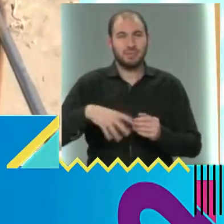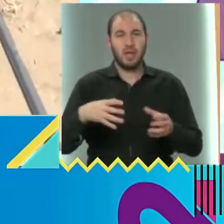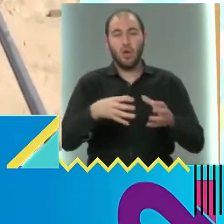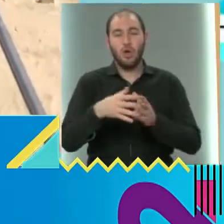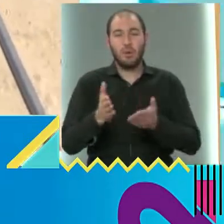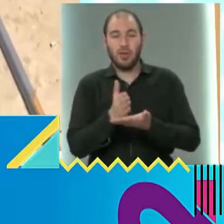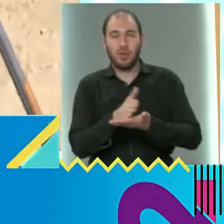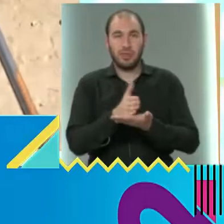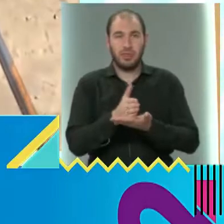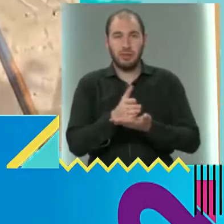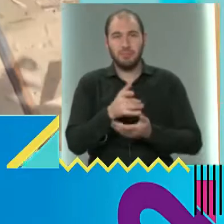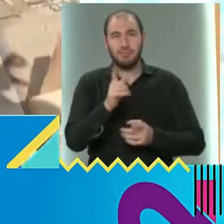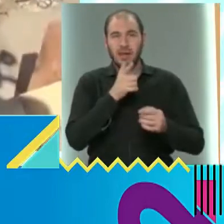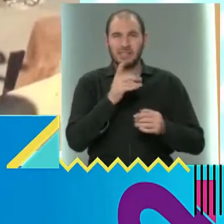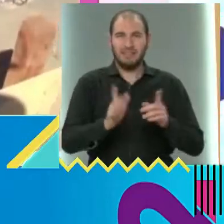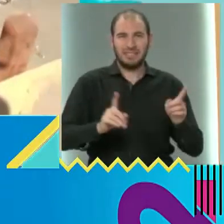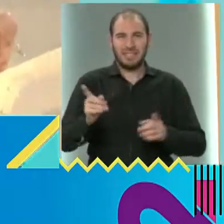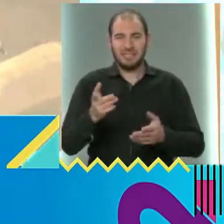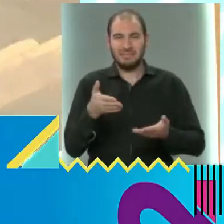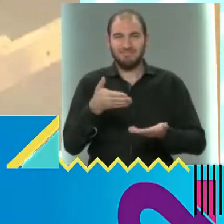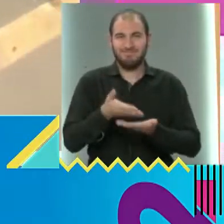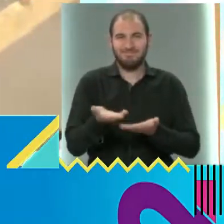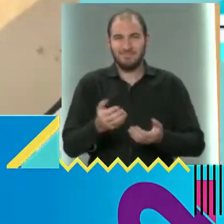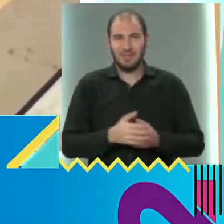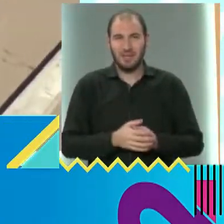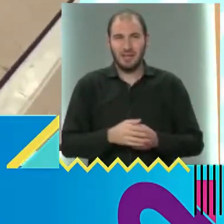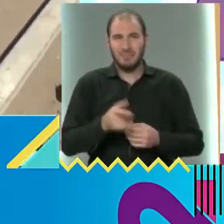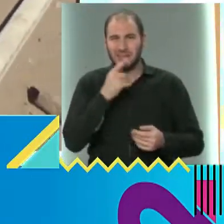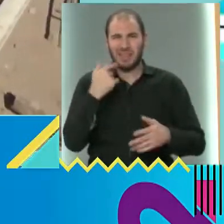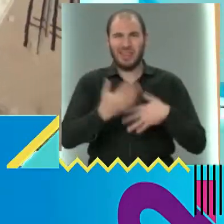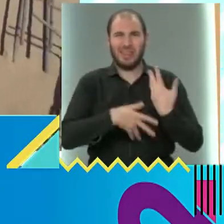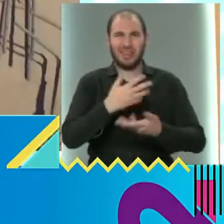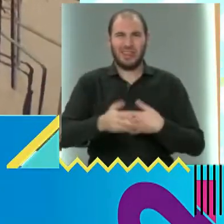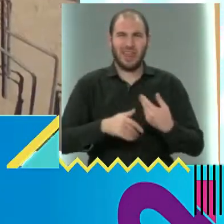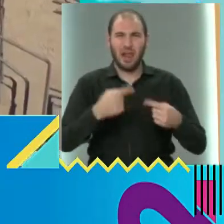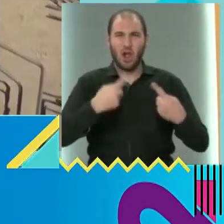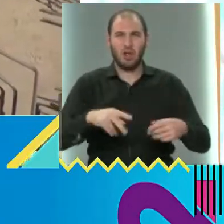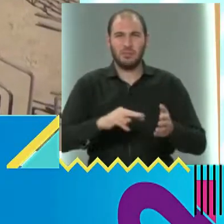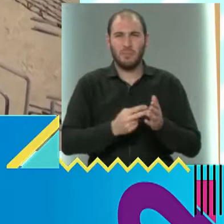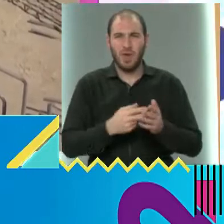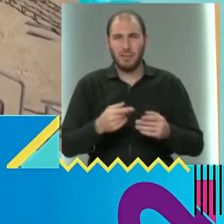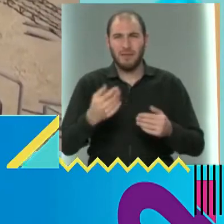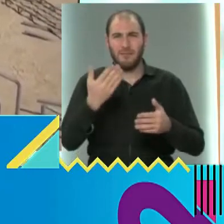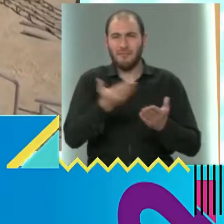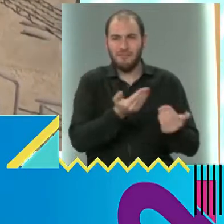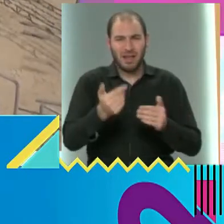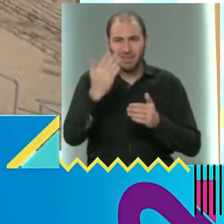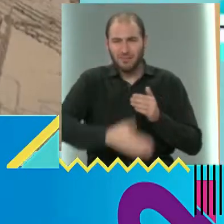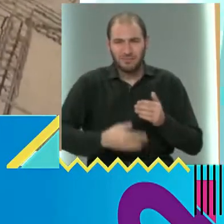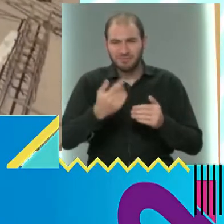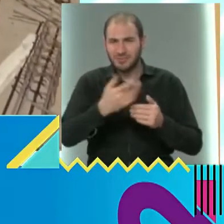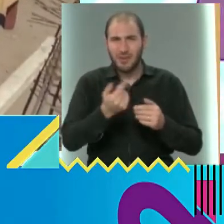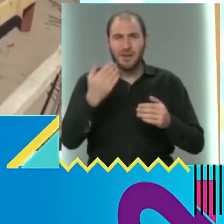entidades intermedias, que quedamos a veces metidos dentro de esa maraña de situaciones inconclusas, que bien lo